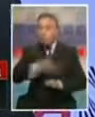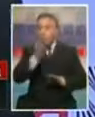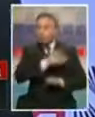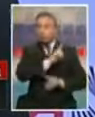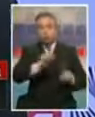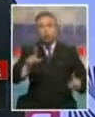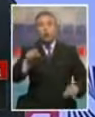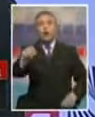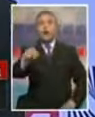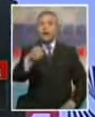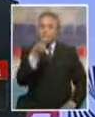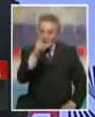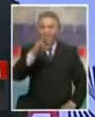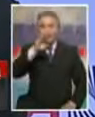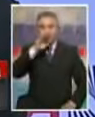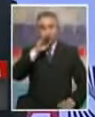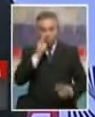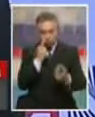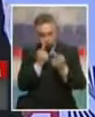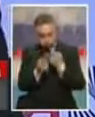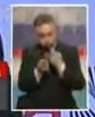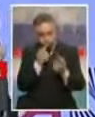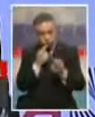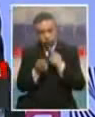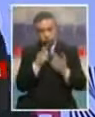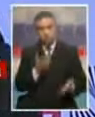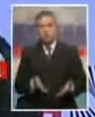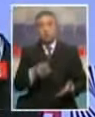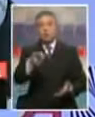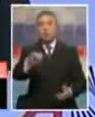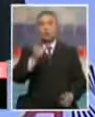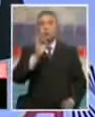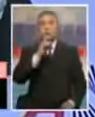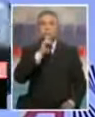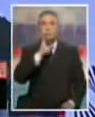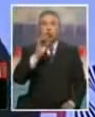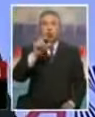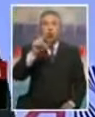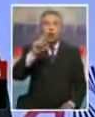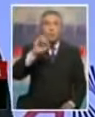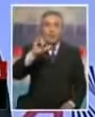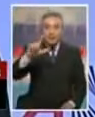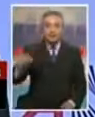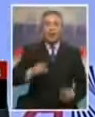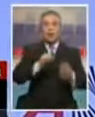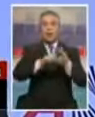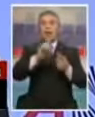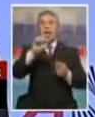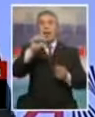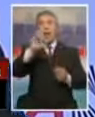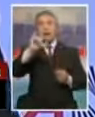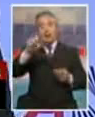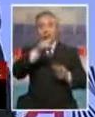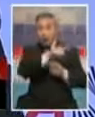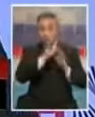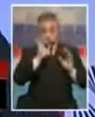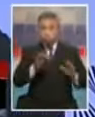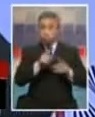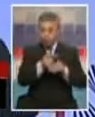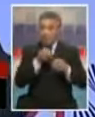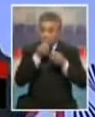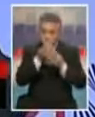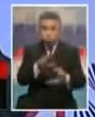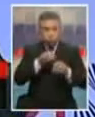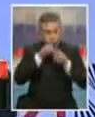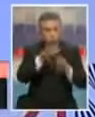esto? Y déjeme decirle, pensando por ejemplo en Arica, en Tocopilla, donde el alcalde de Arica y de Tocopilla, quienes son progresistas, lo manifiestan todos los